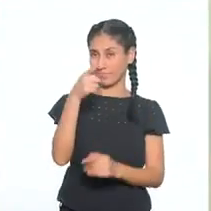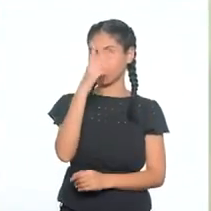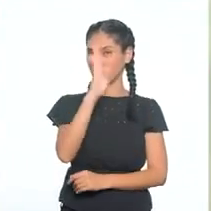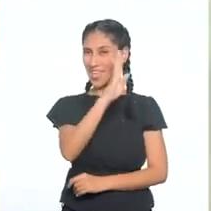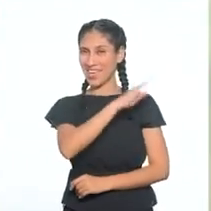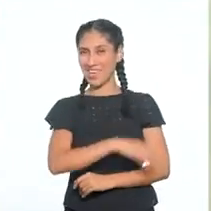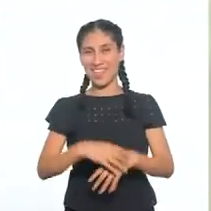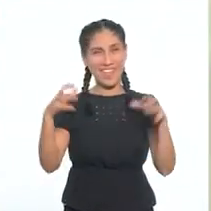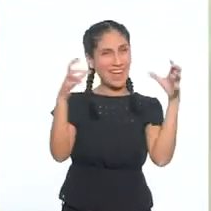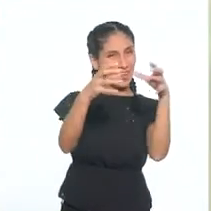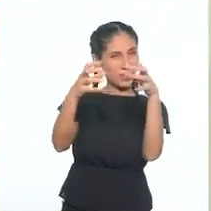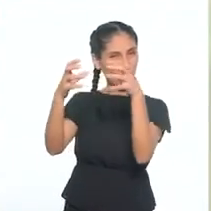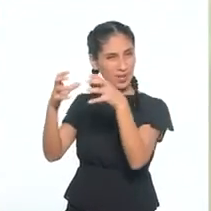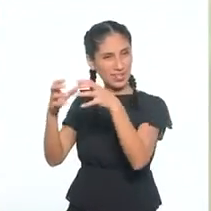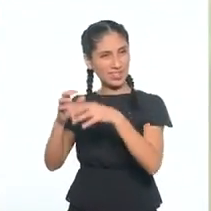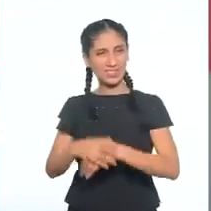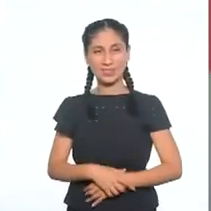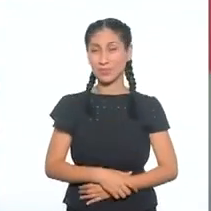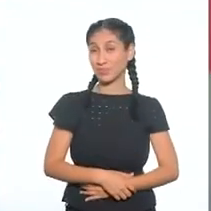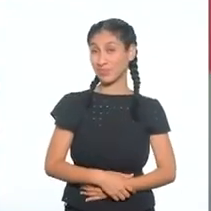de agruparlas